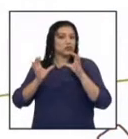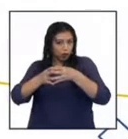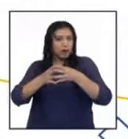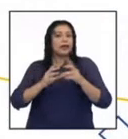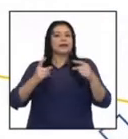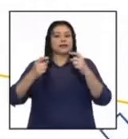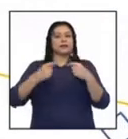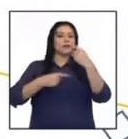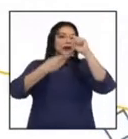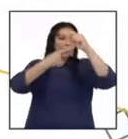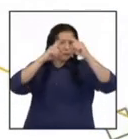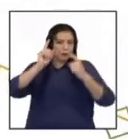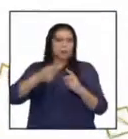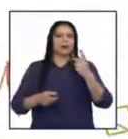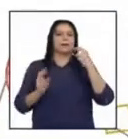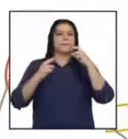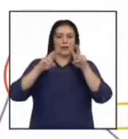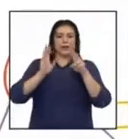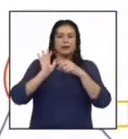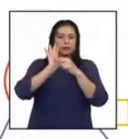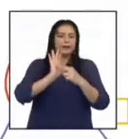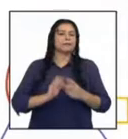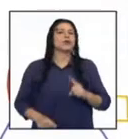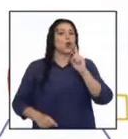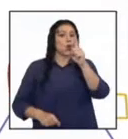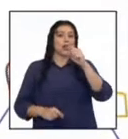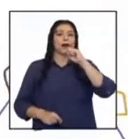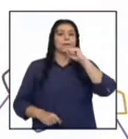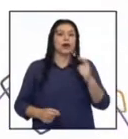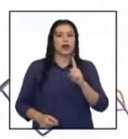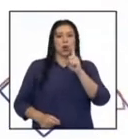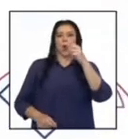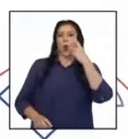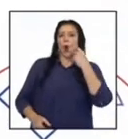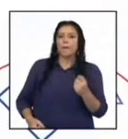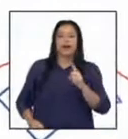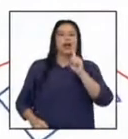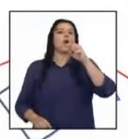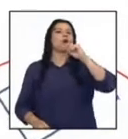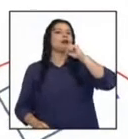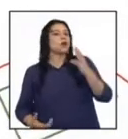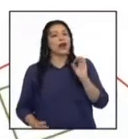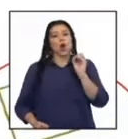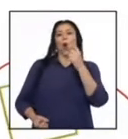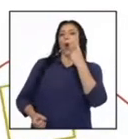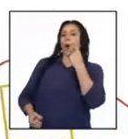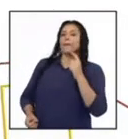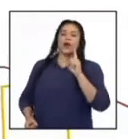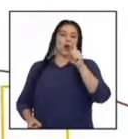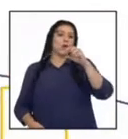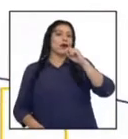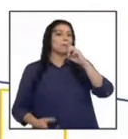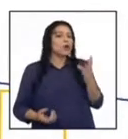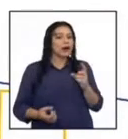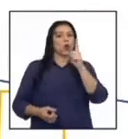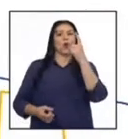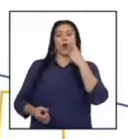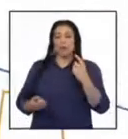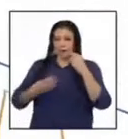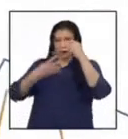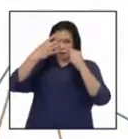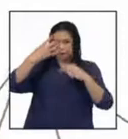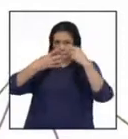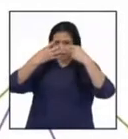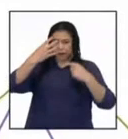ubicados intercaladamente de la siguiente forma: una mujer, un hombre, una mujer o un hombre, una mujer, un hombre.